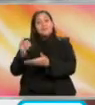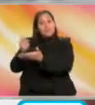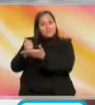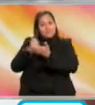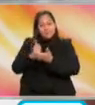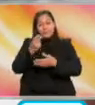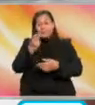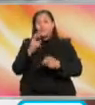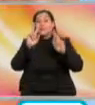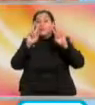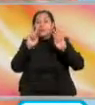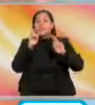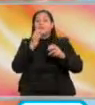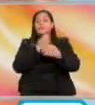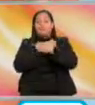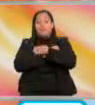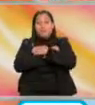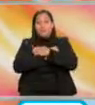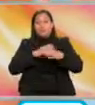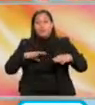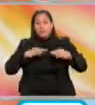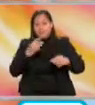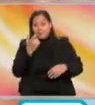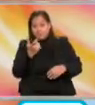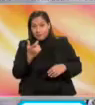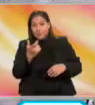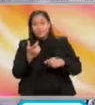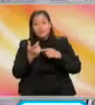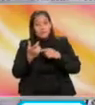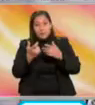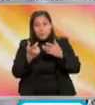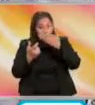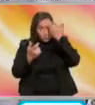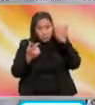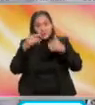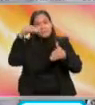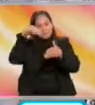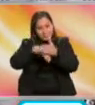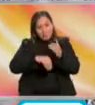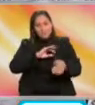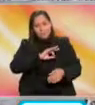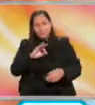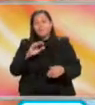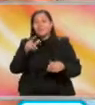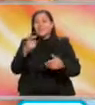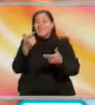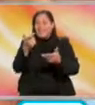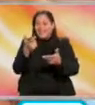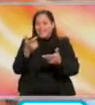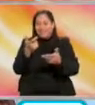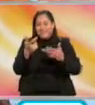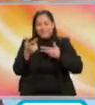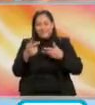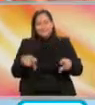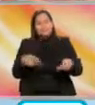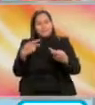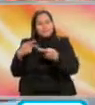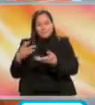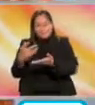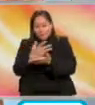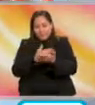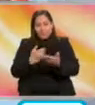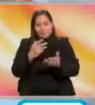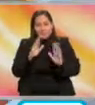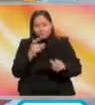educación financiera te puede llevar a la quiebra, porque ¿qué es lo que haces? Que juntas el dinero del negocio con tu dinero de